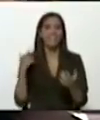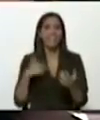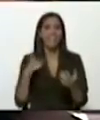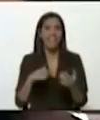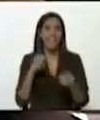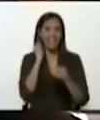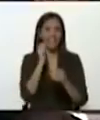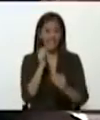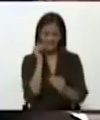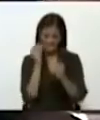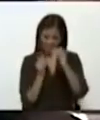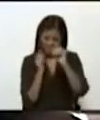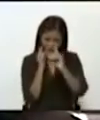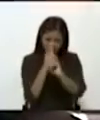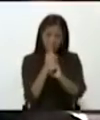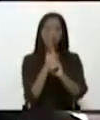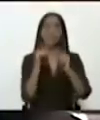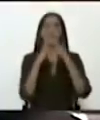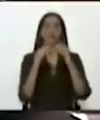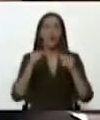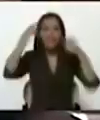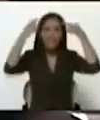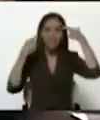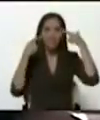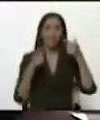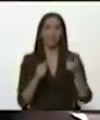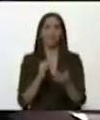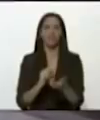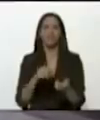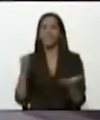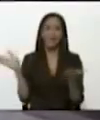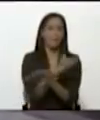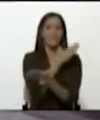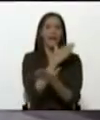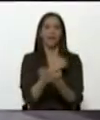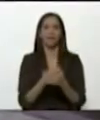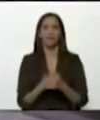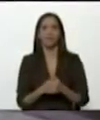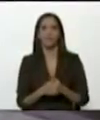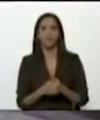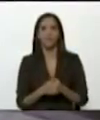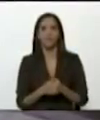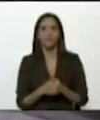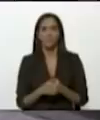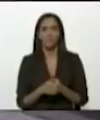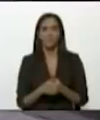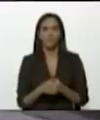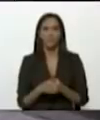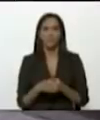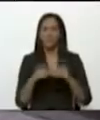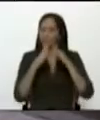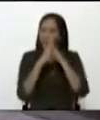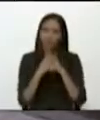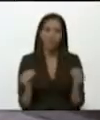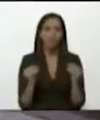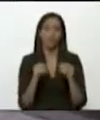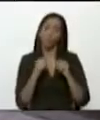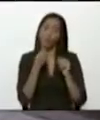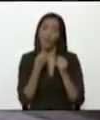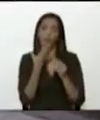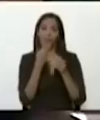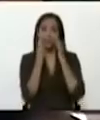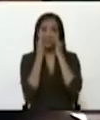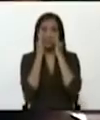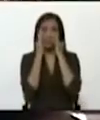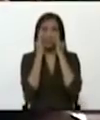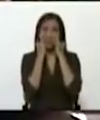tarea fundamental de todo lo que oliera chavismo dentro del SEBIN. Raspalo, compadre. Eso fue todo. Eso fue todo. Pero bueno, mire,